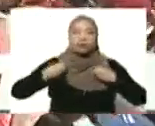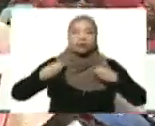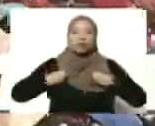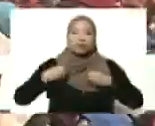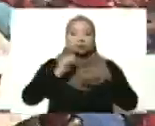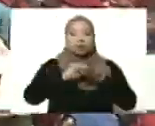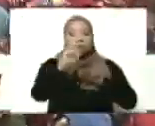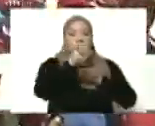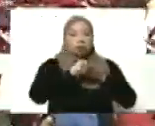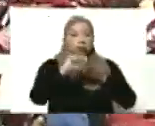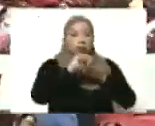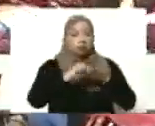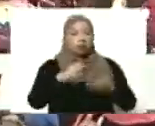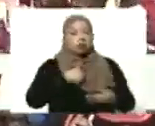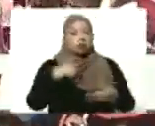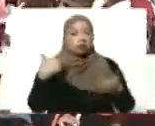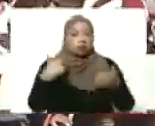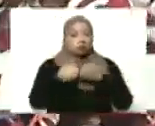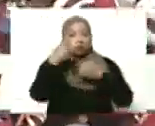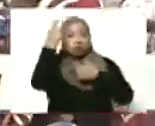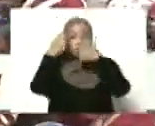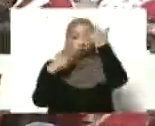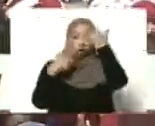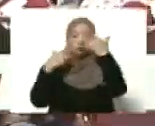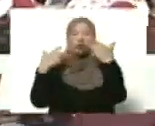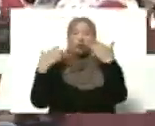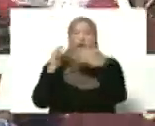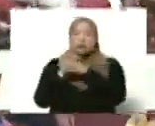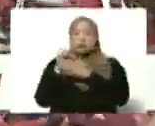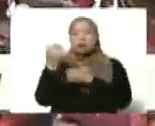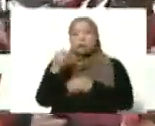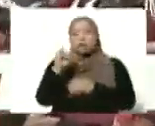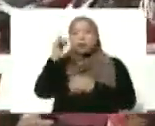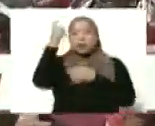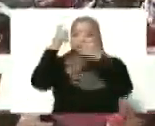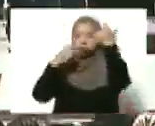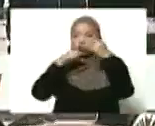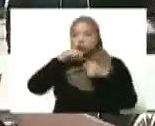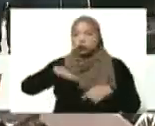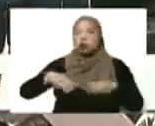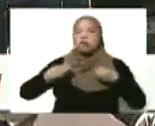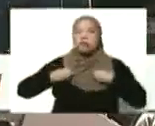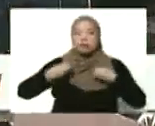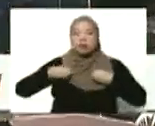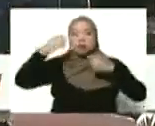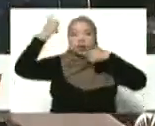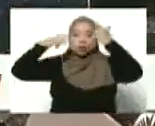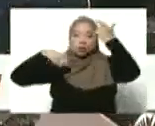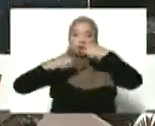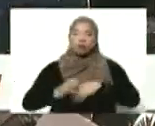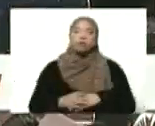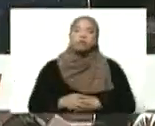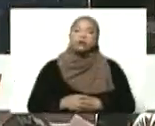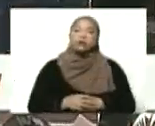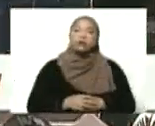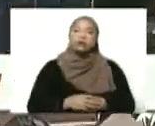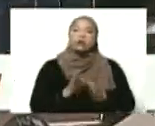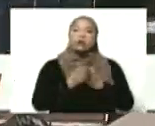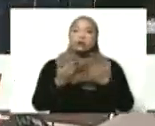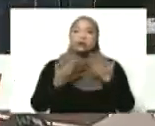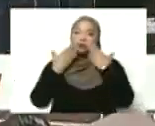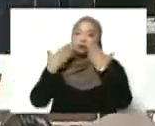escrito. No la hemos escrito. Pero esta es parte de la historia de Chávez. Te entrego, hermano, tu manual, querida